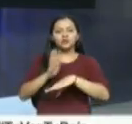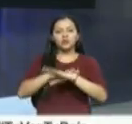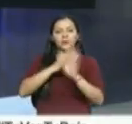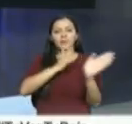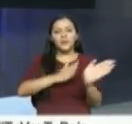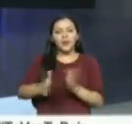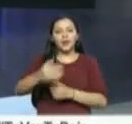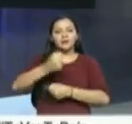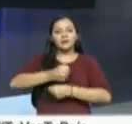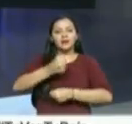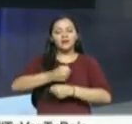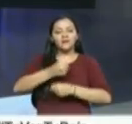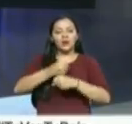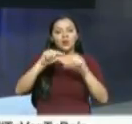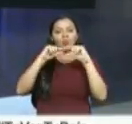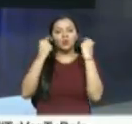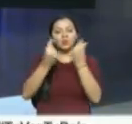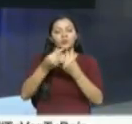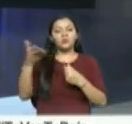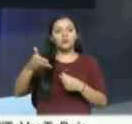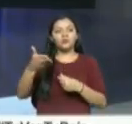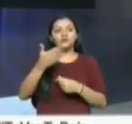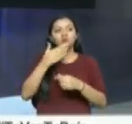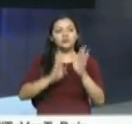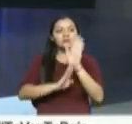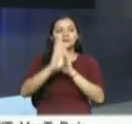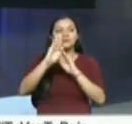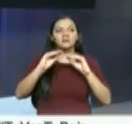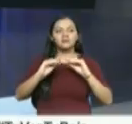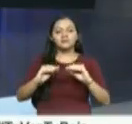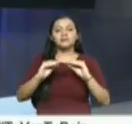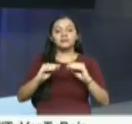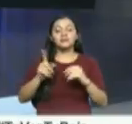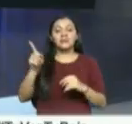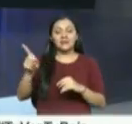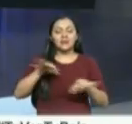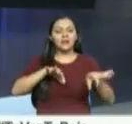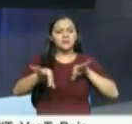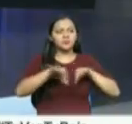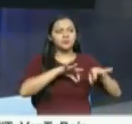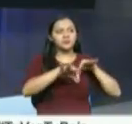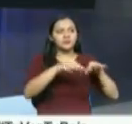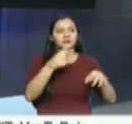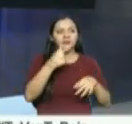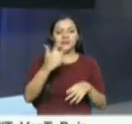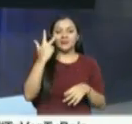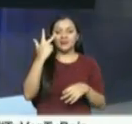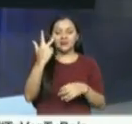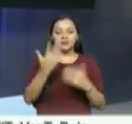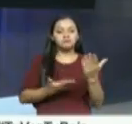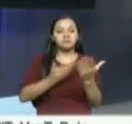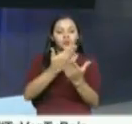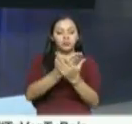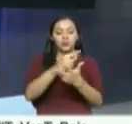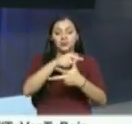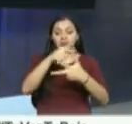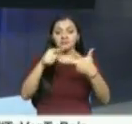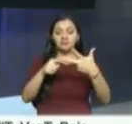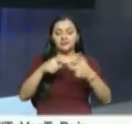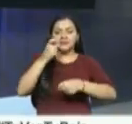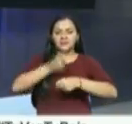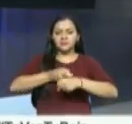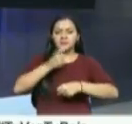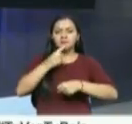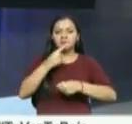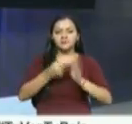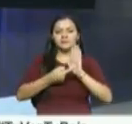tiene planteada el gremio en miras del desarrollo educativo. Santa Cruz explicó que serán tres planteamientos específicos que se